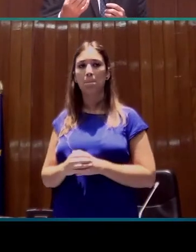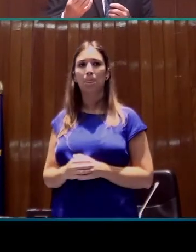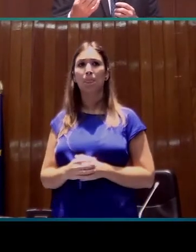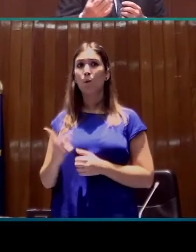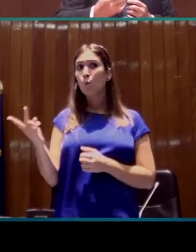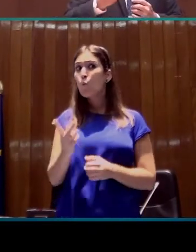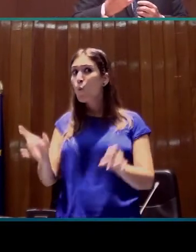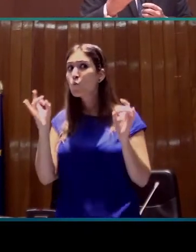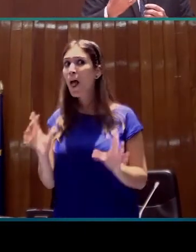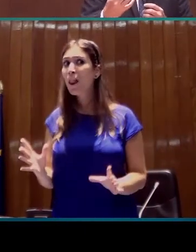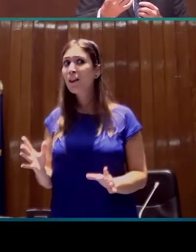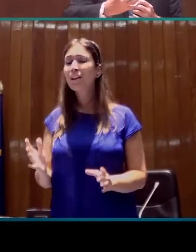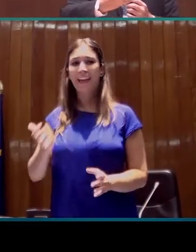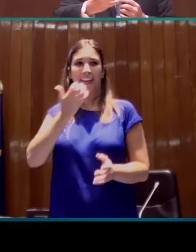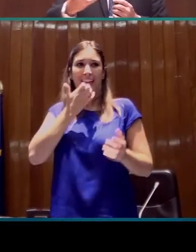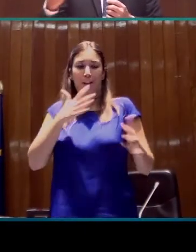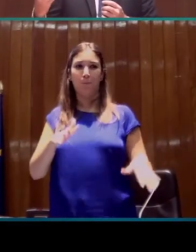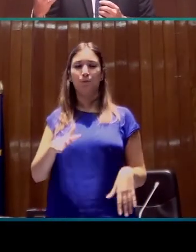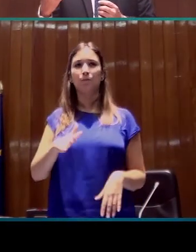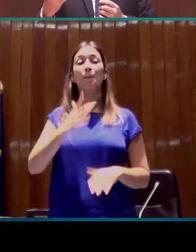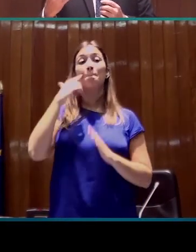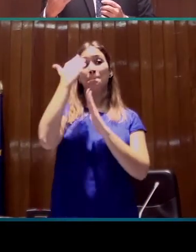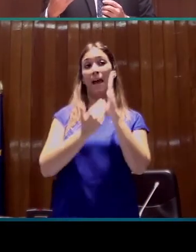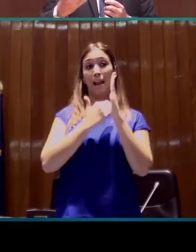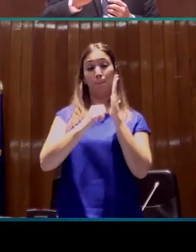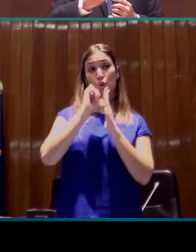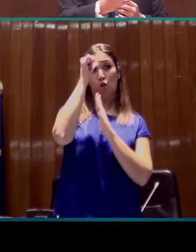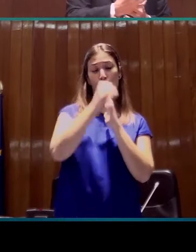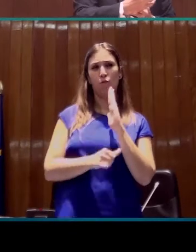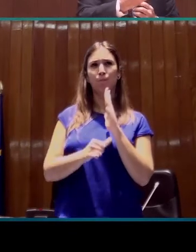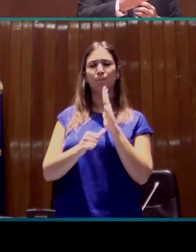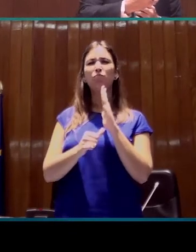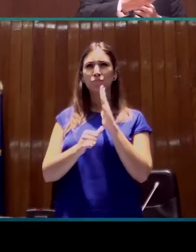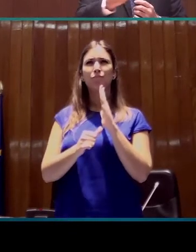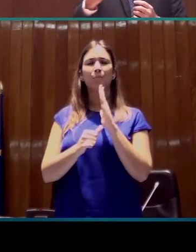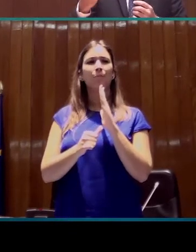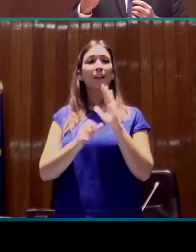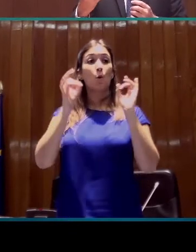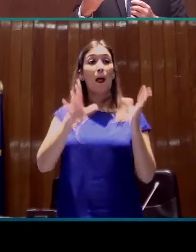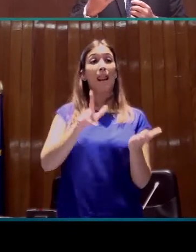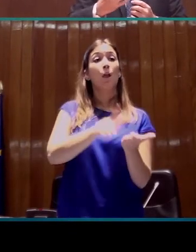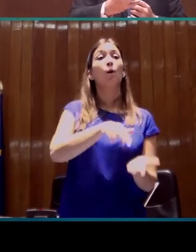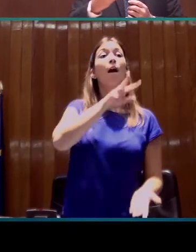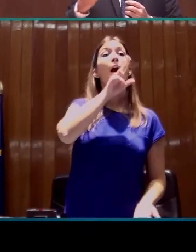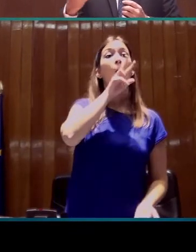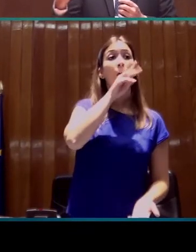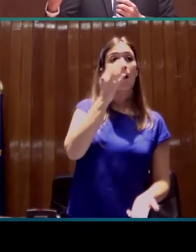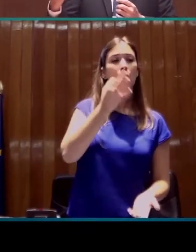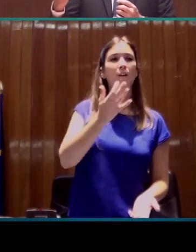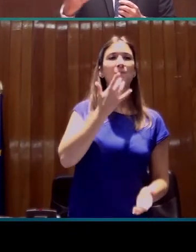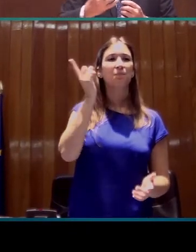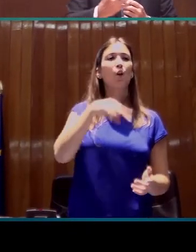¿Procesamos de la misma forma, si es que procesamos esos parámetros configuracionales, de la misma forma que en las lenguas habladas